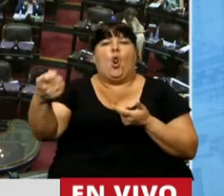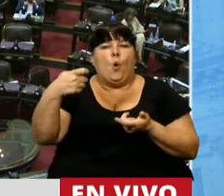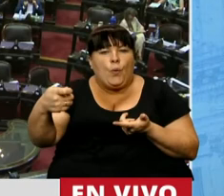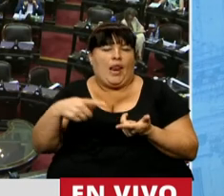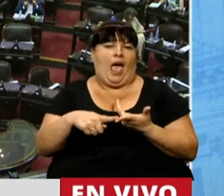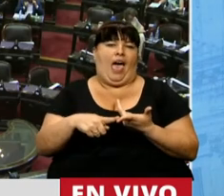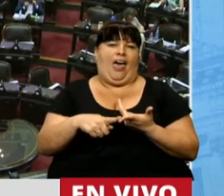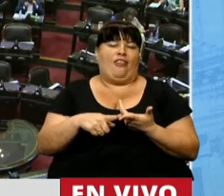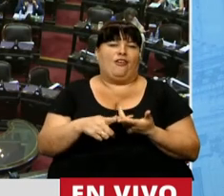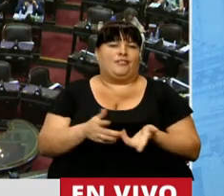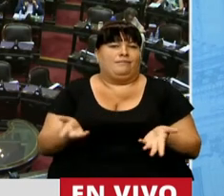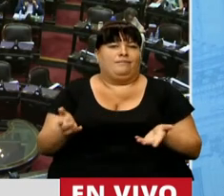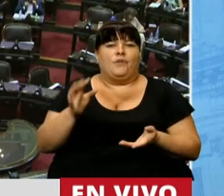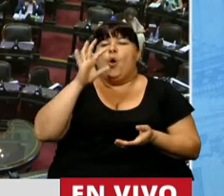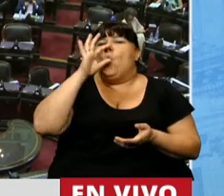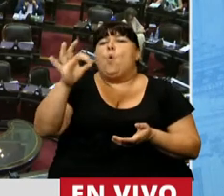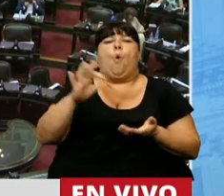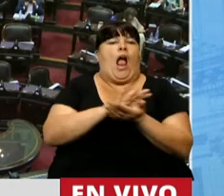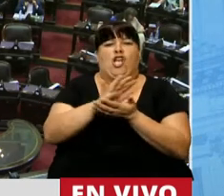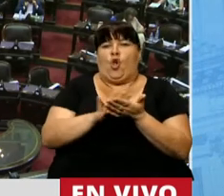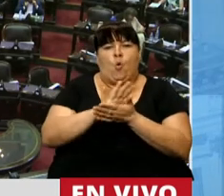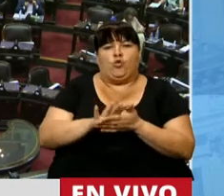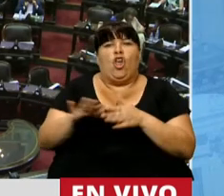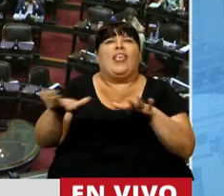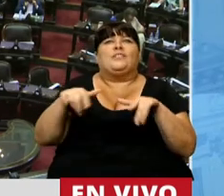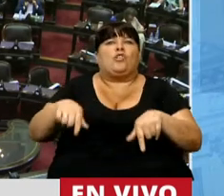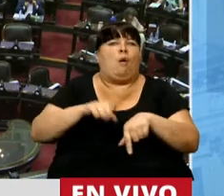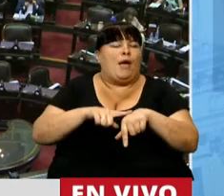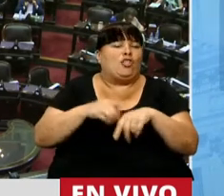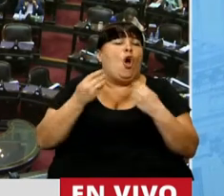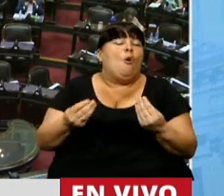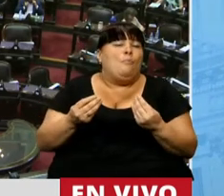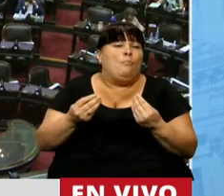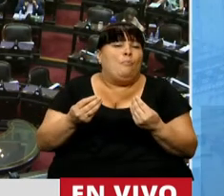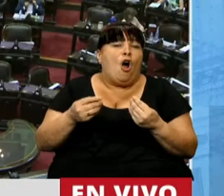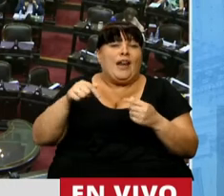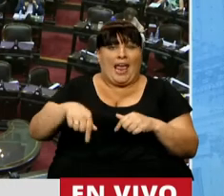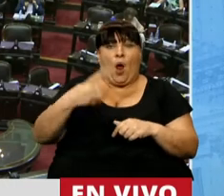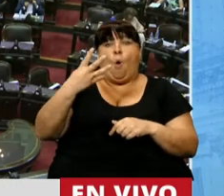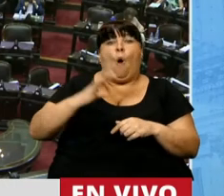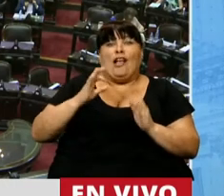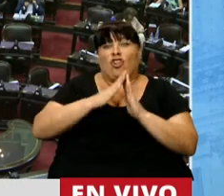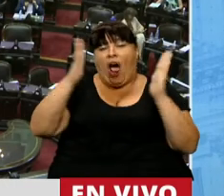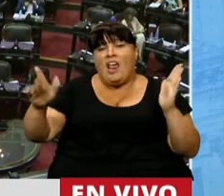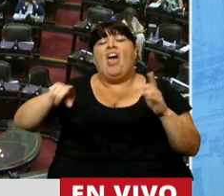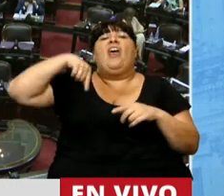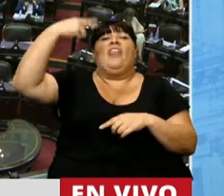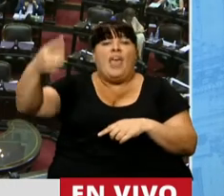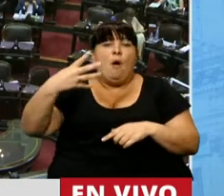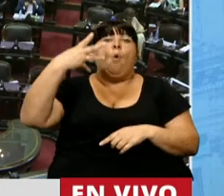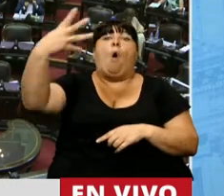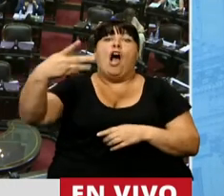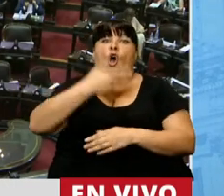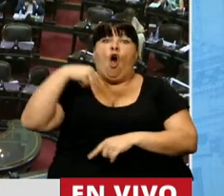jubilados, nunca van a tener una solución coyuntural, porque lo que se construye en 4 años se destruye en